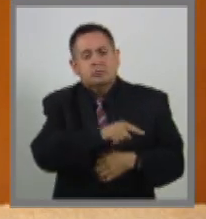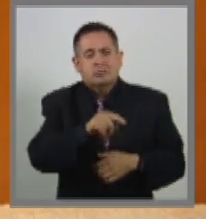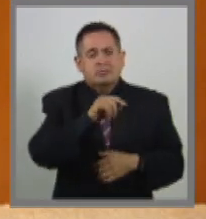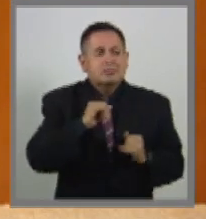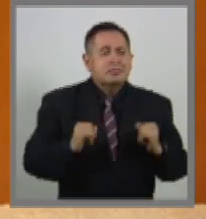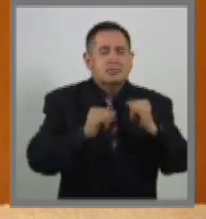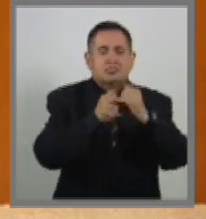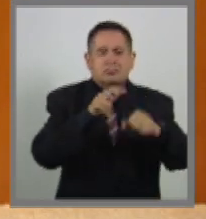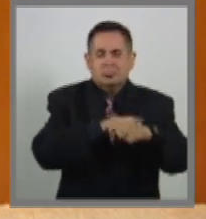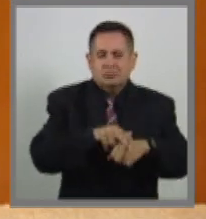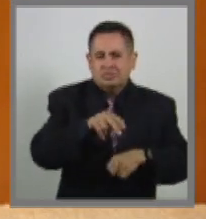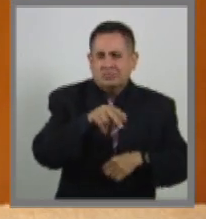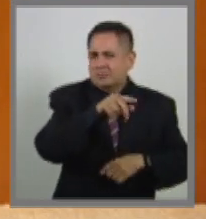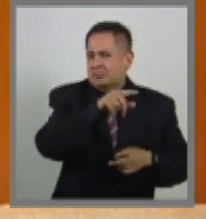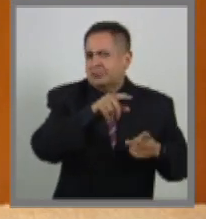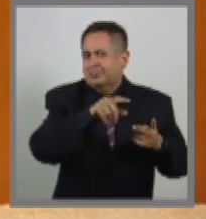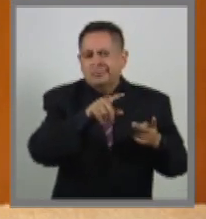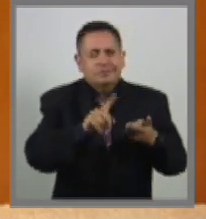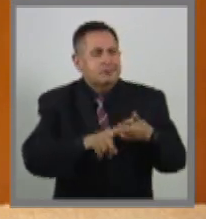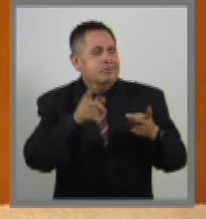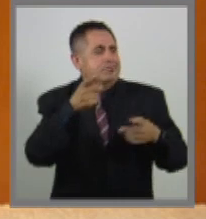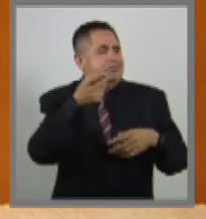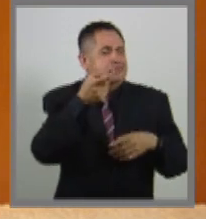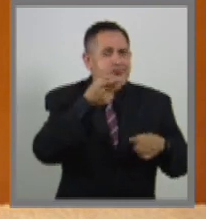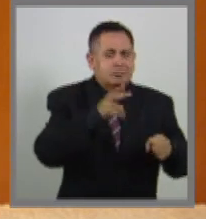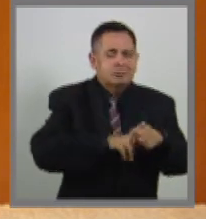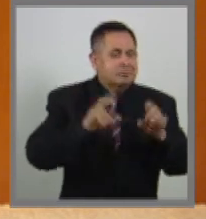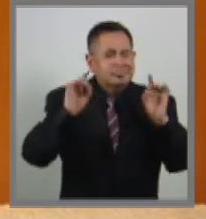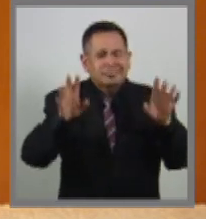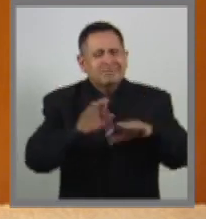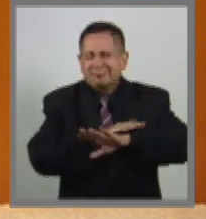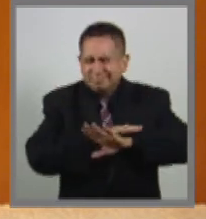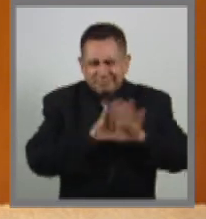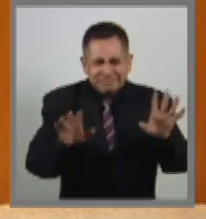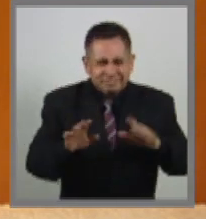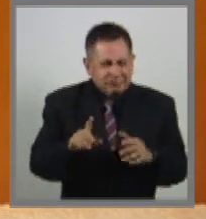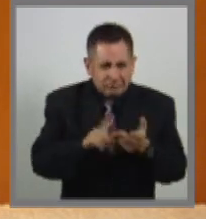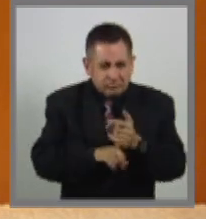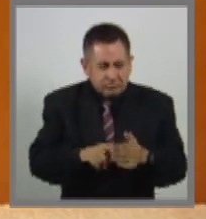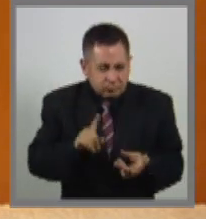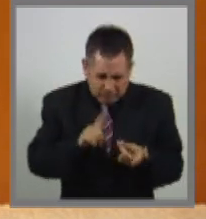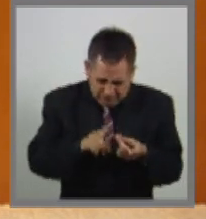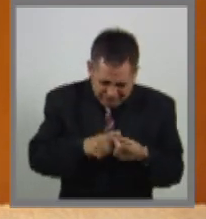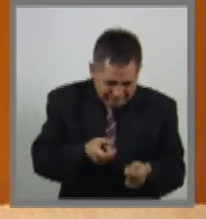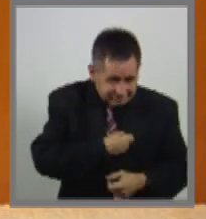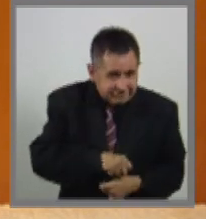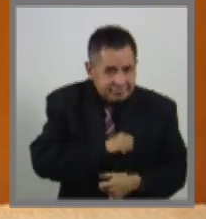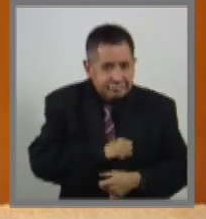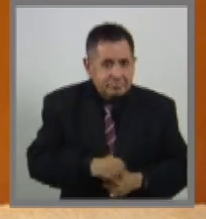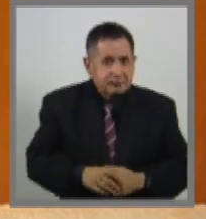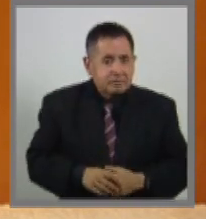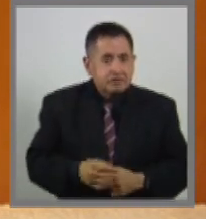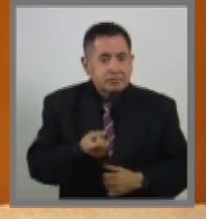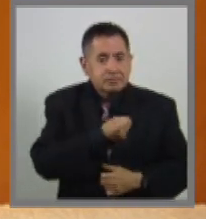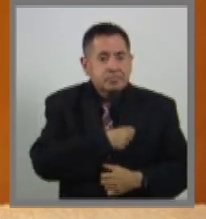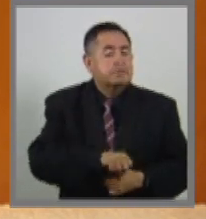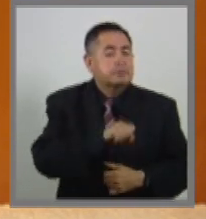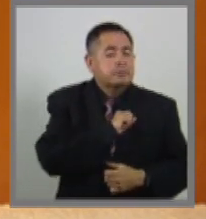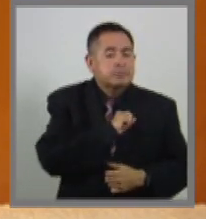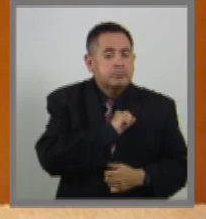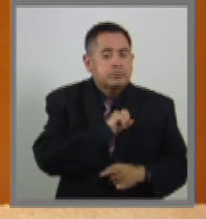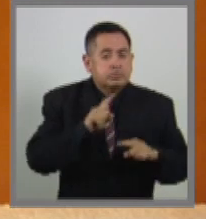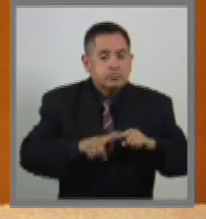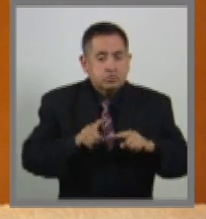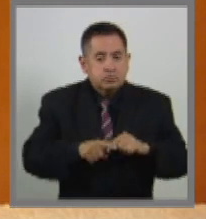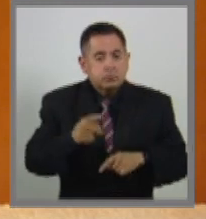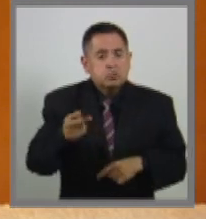de Nutrición, en cardiología o en el Hospital Ángeles del Pedregal o Santa Fe, no. La salud es